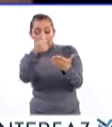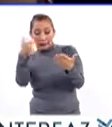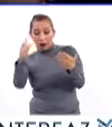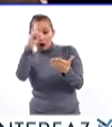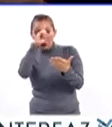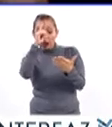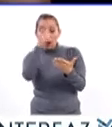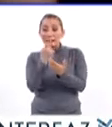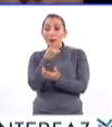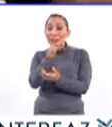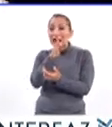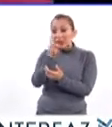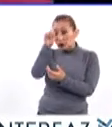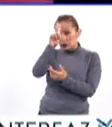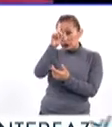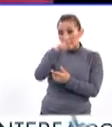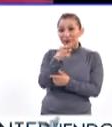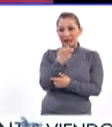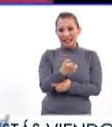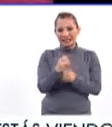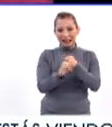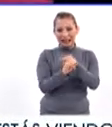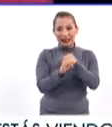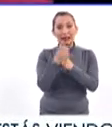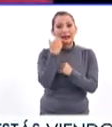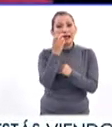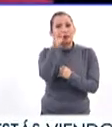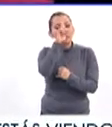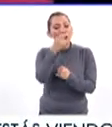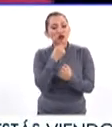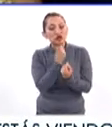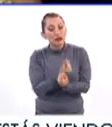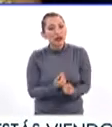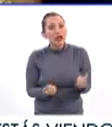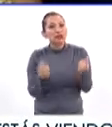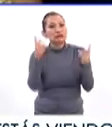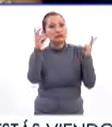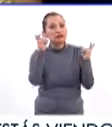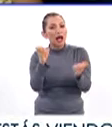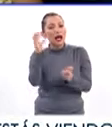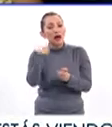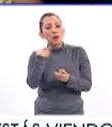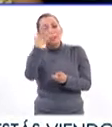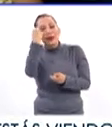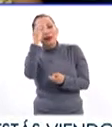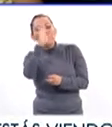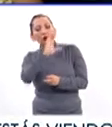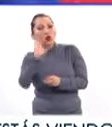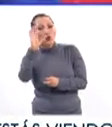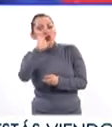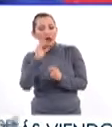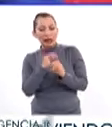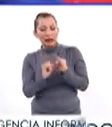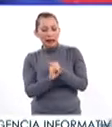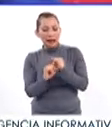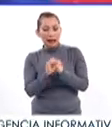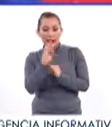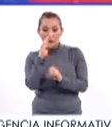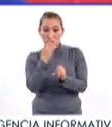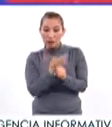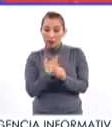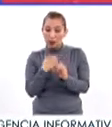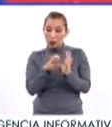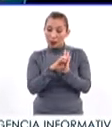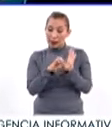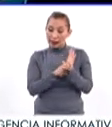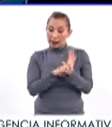los consejos que les damos a los papás. Esta plataforma busca orientar a los menores en materia de cultura digital responsable que fomente una